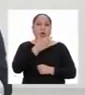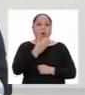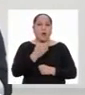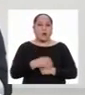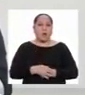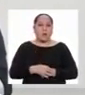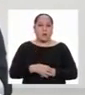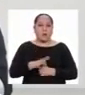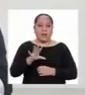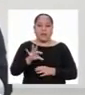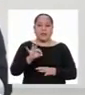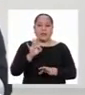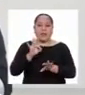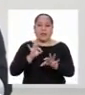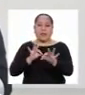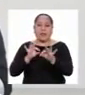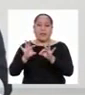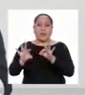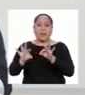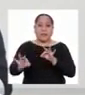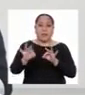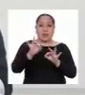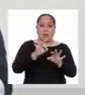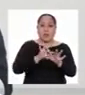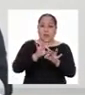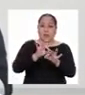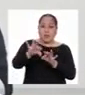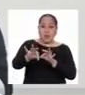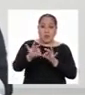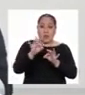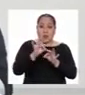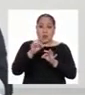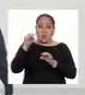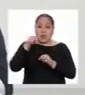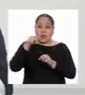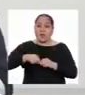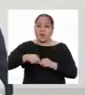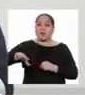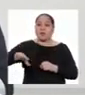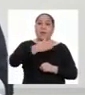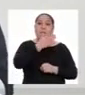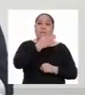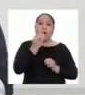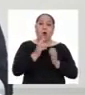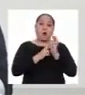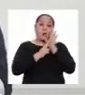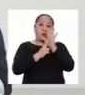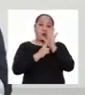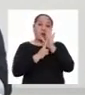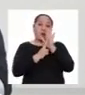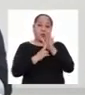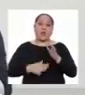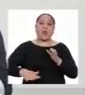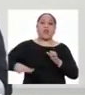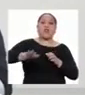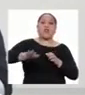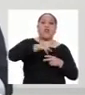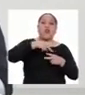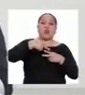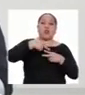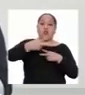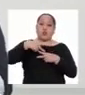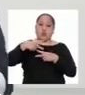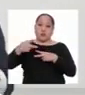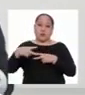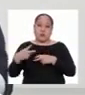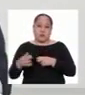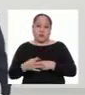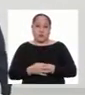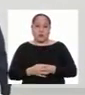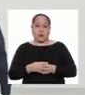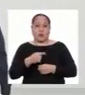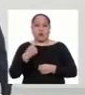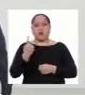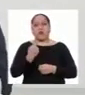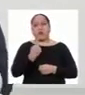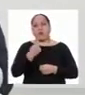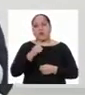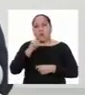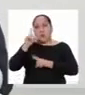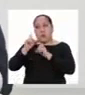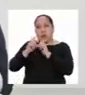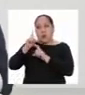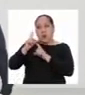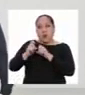selección aleatoria se acercará mucho más a representar a la totalidad de tus vecinos y vecinas, que si solo